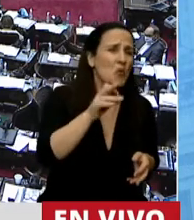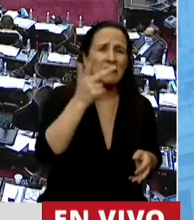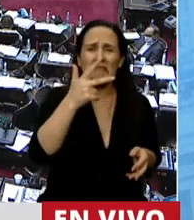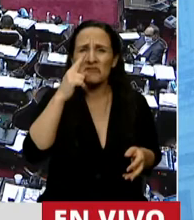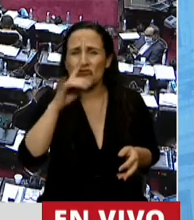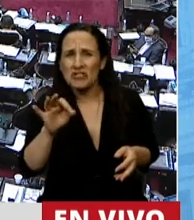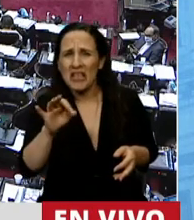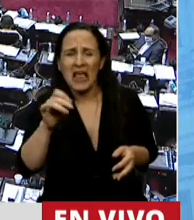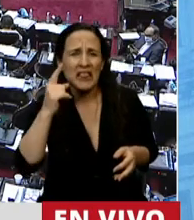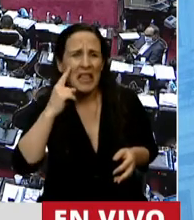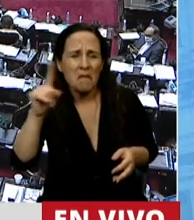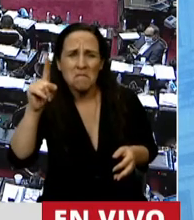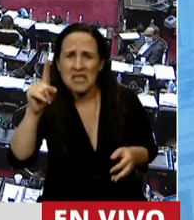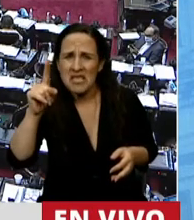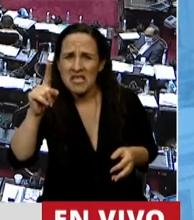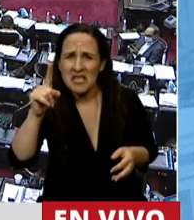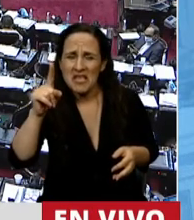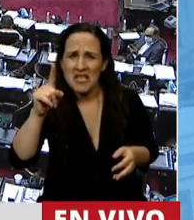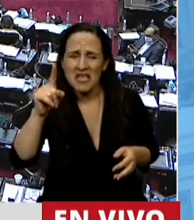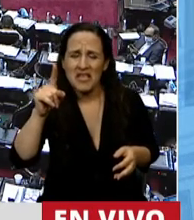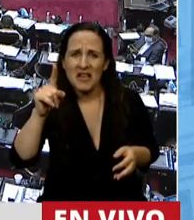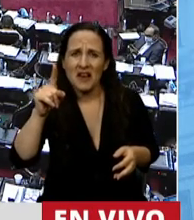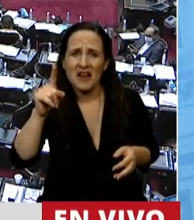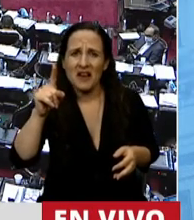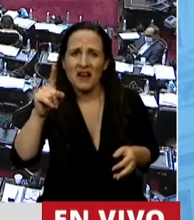370 miles de, digamos,